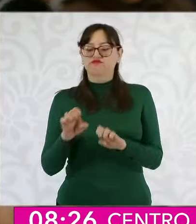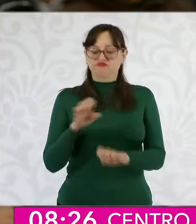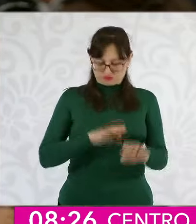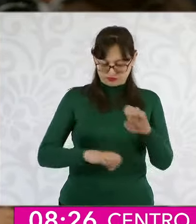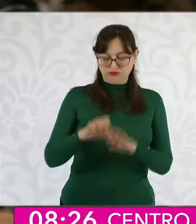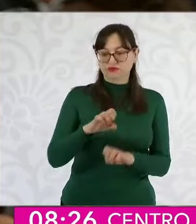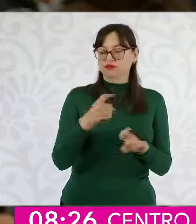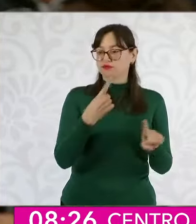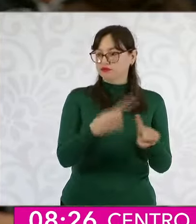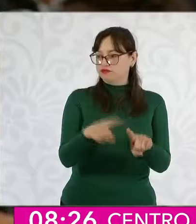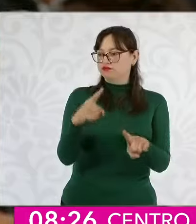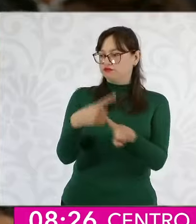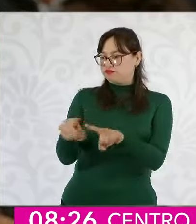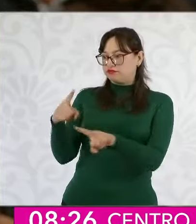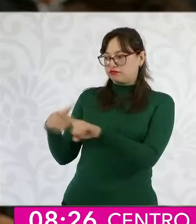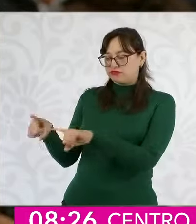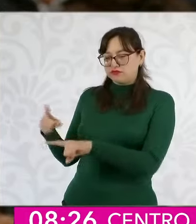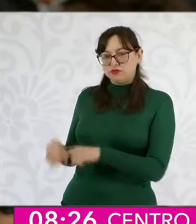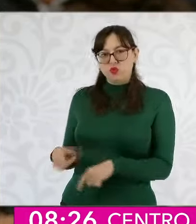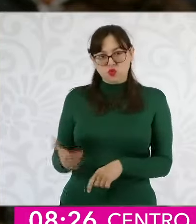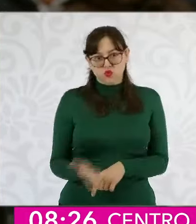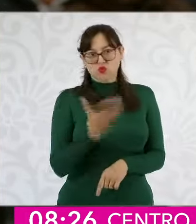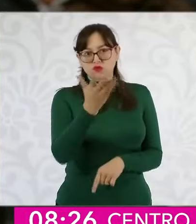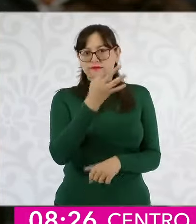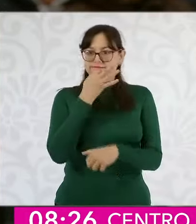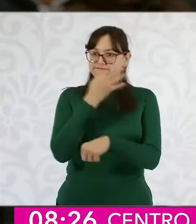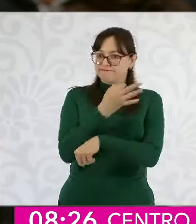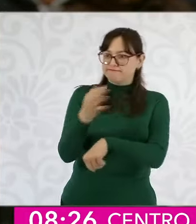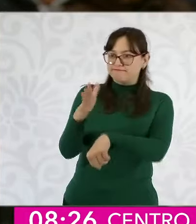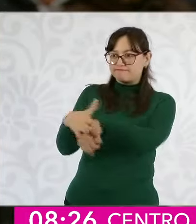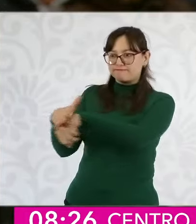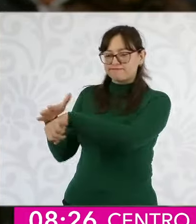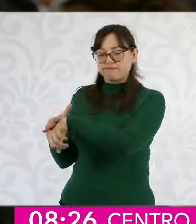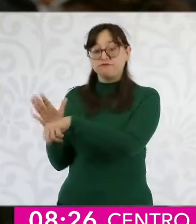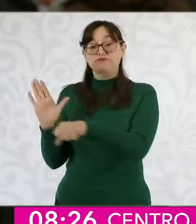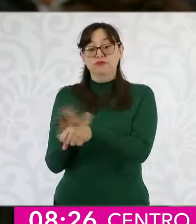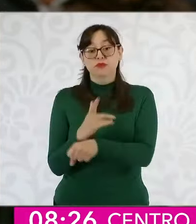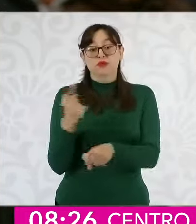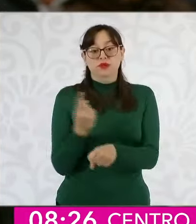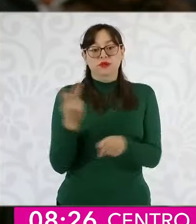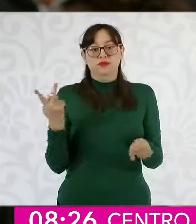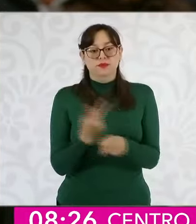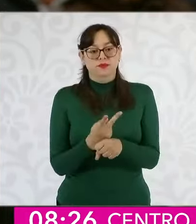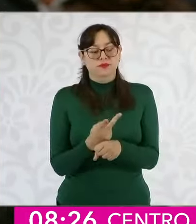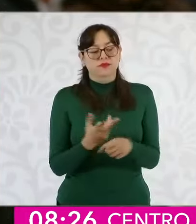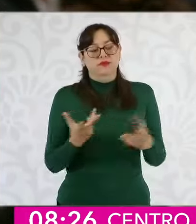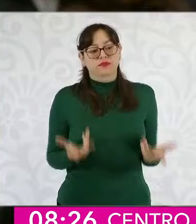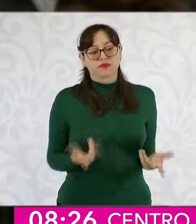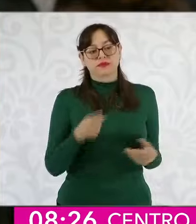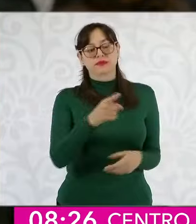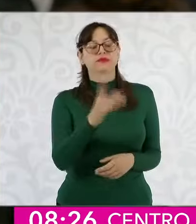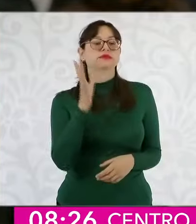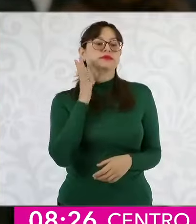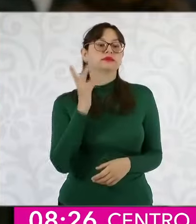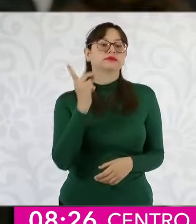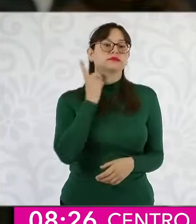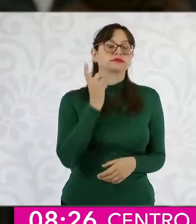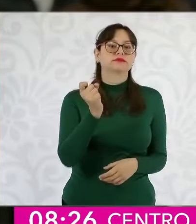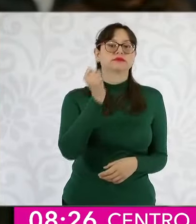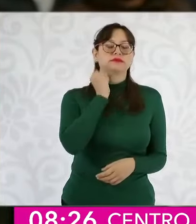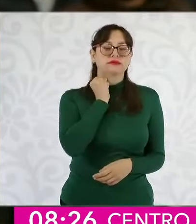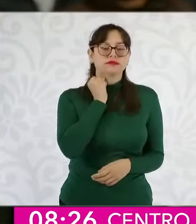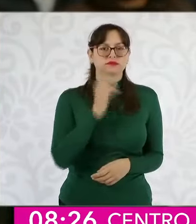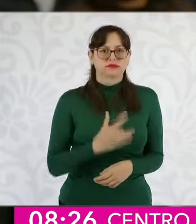en la Cámara de Senadores, parte de la oposición, no toda, hay una parte que está cerrando filas con usted frente a esta